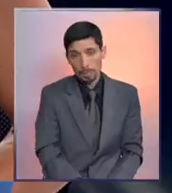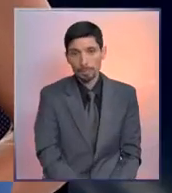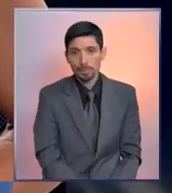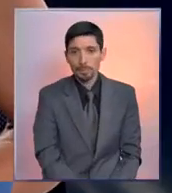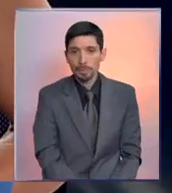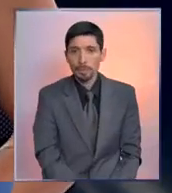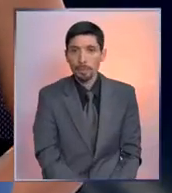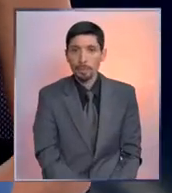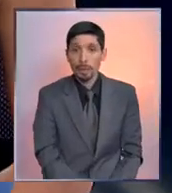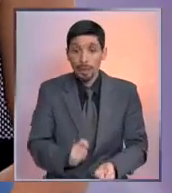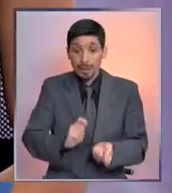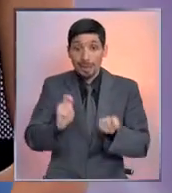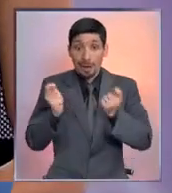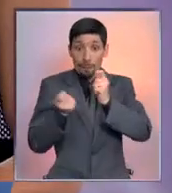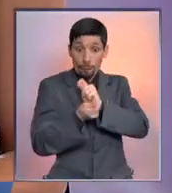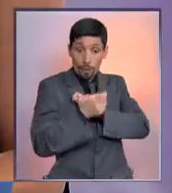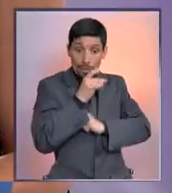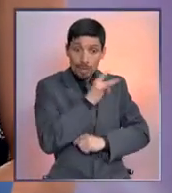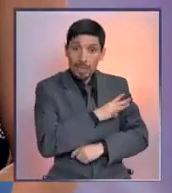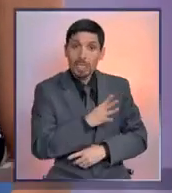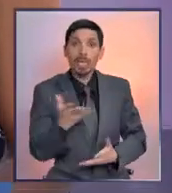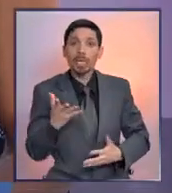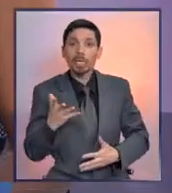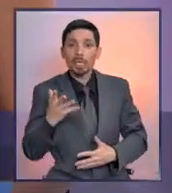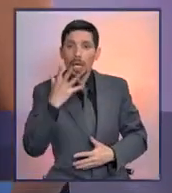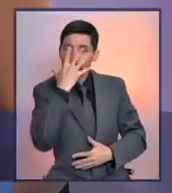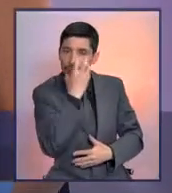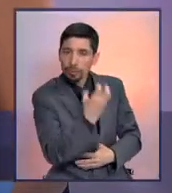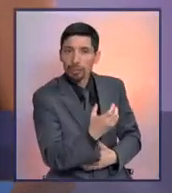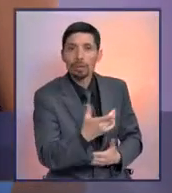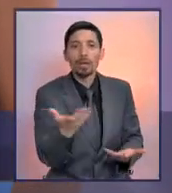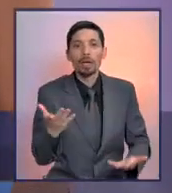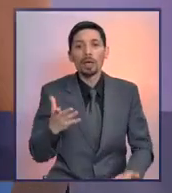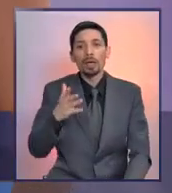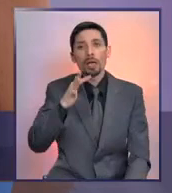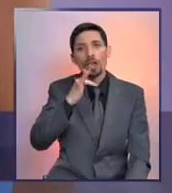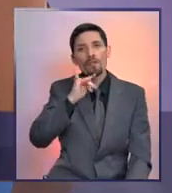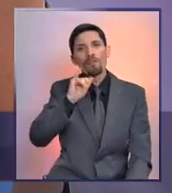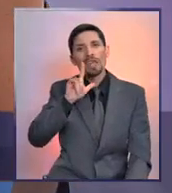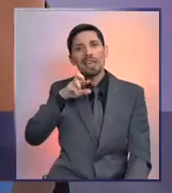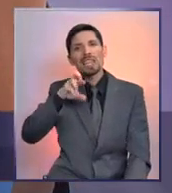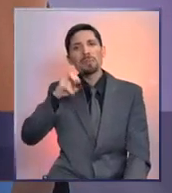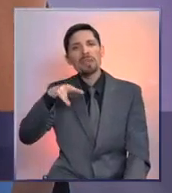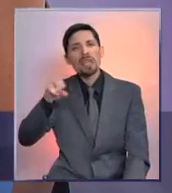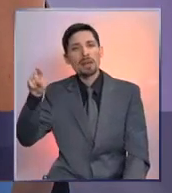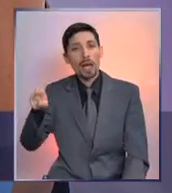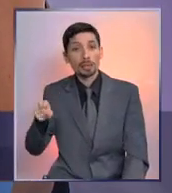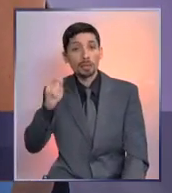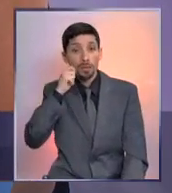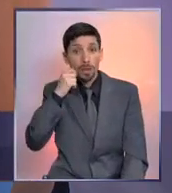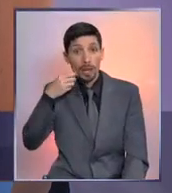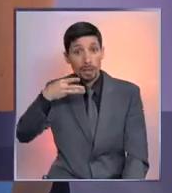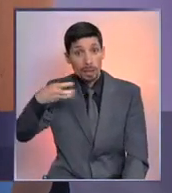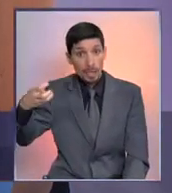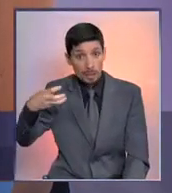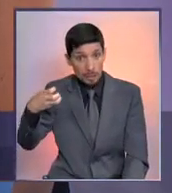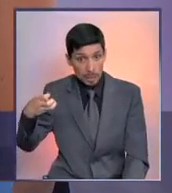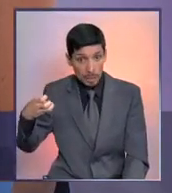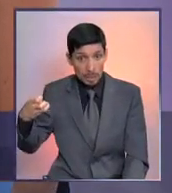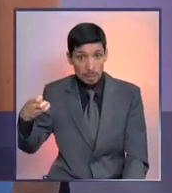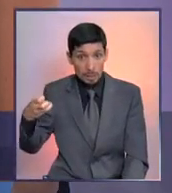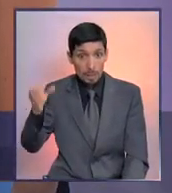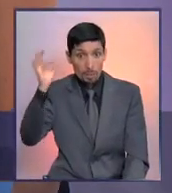Chile se está transformando en un país muy atractivo para las Filipinas. En los últimos 2 años, cerca de 300 han decidido llegar a